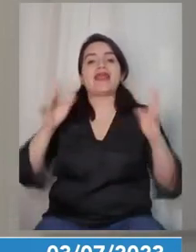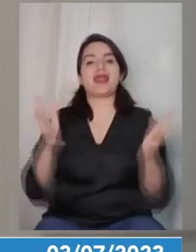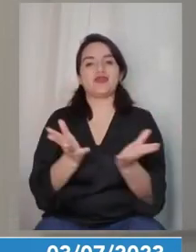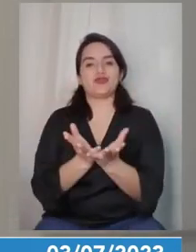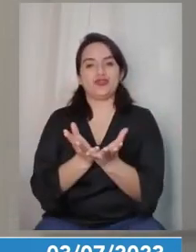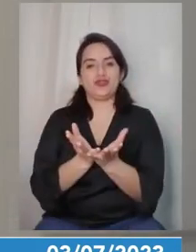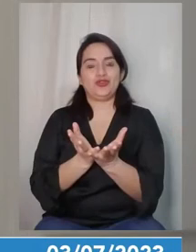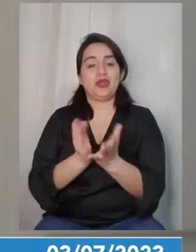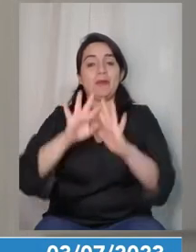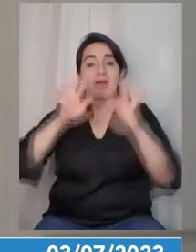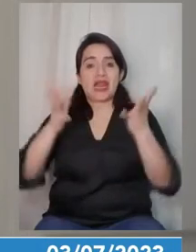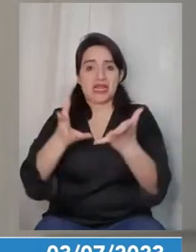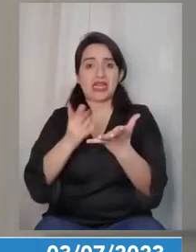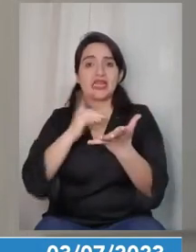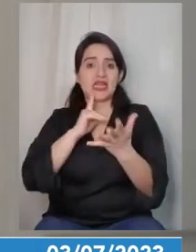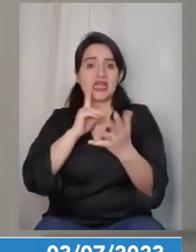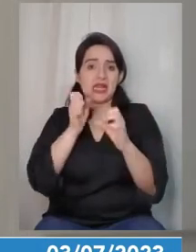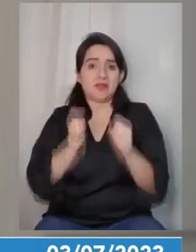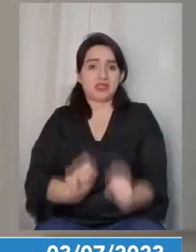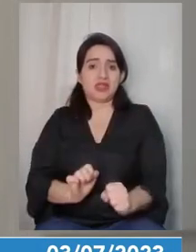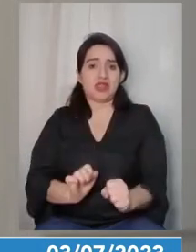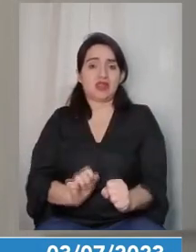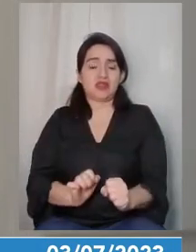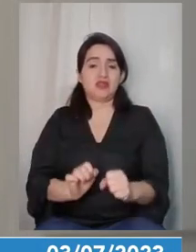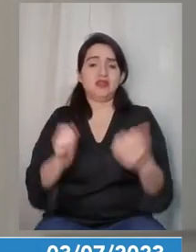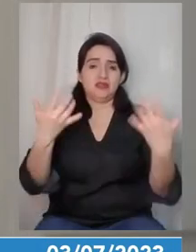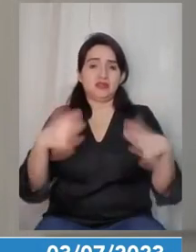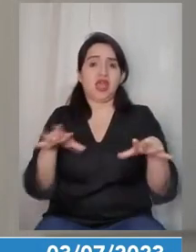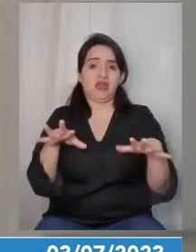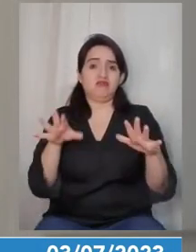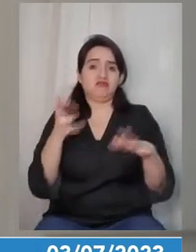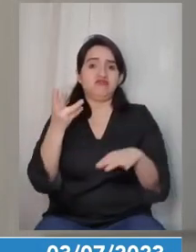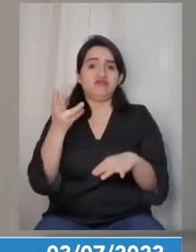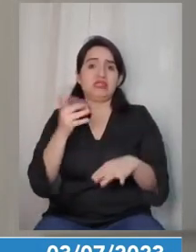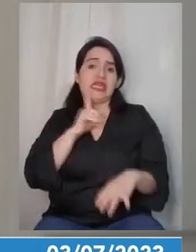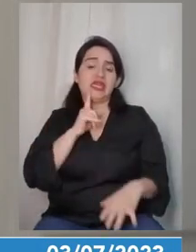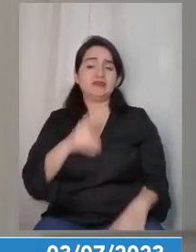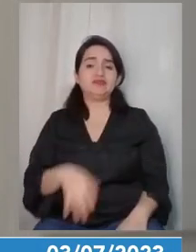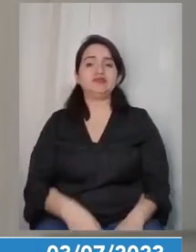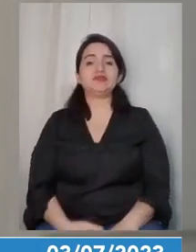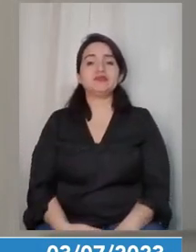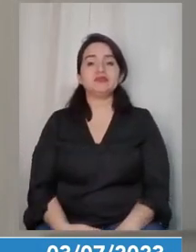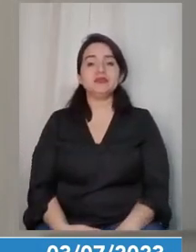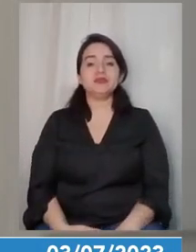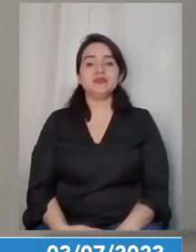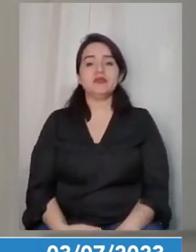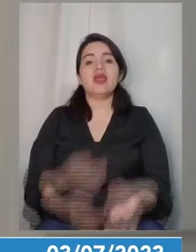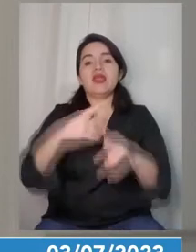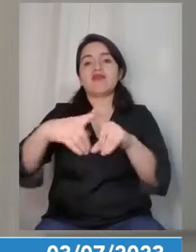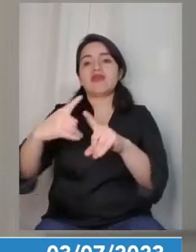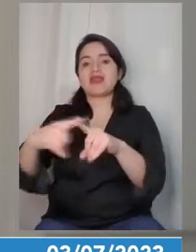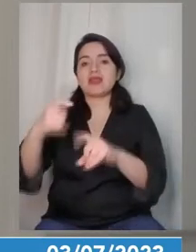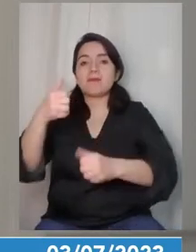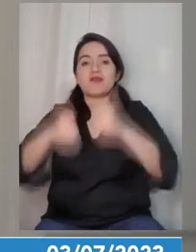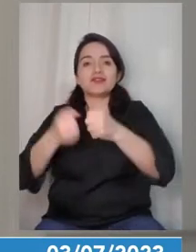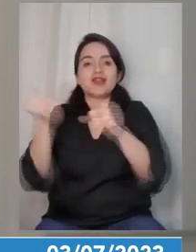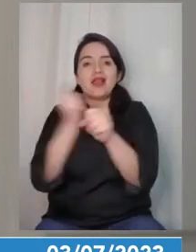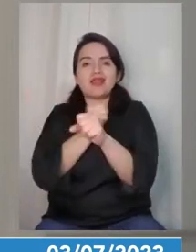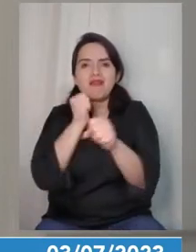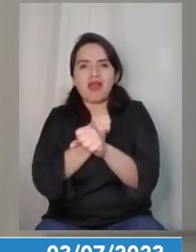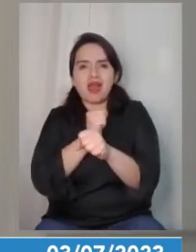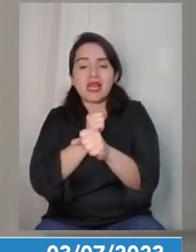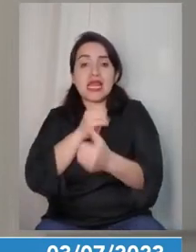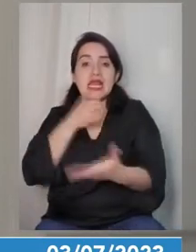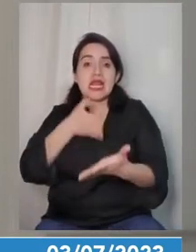una capacidad que está definida, ¿no? y que ahí la interdisciplina se da y esos límites en la medida en que tú los traspasas